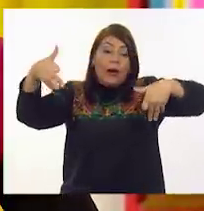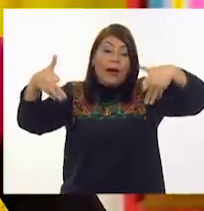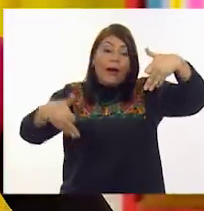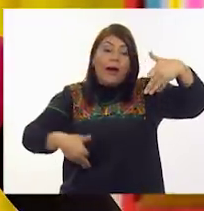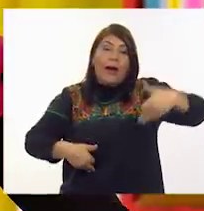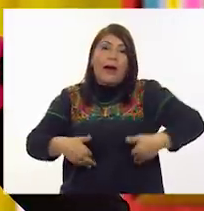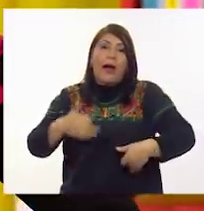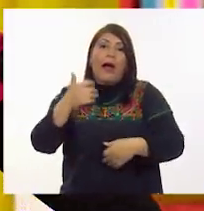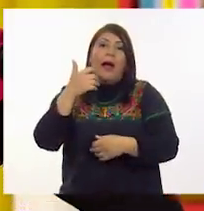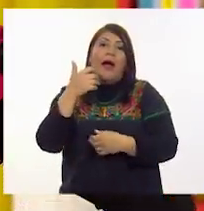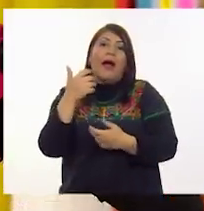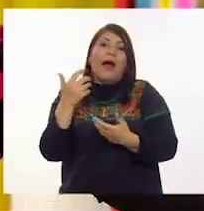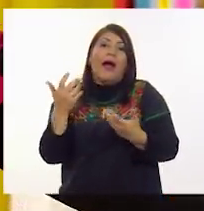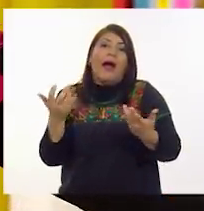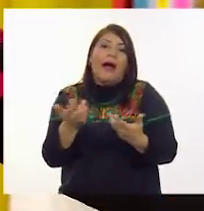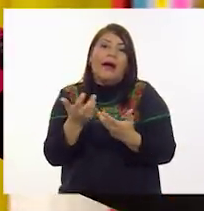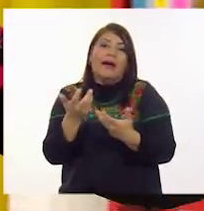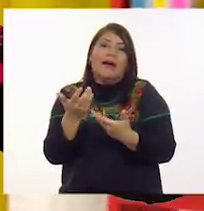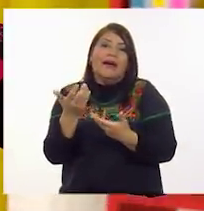quiso